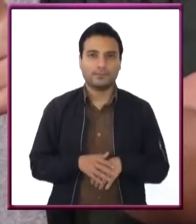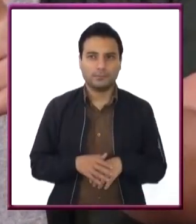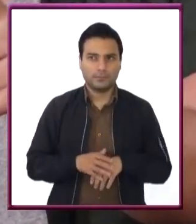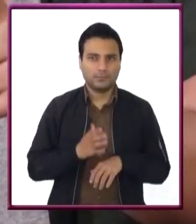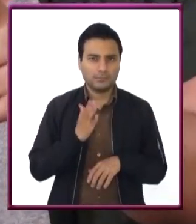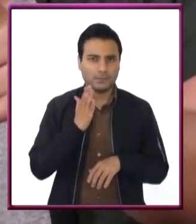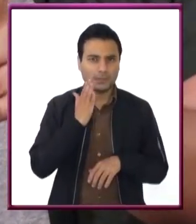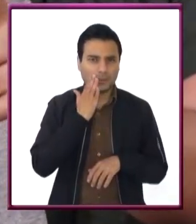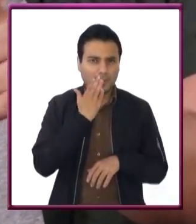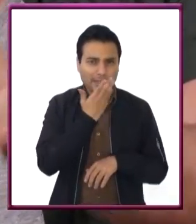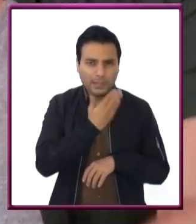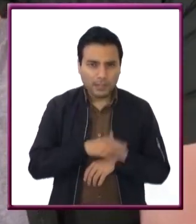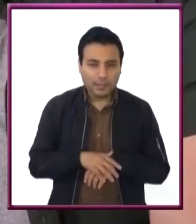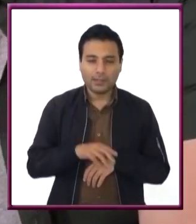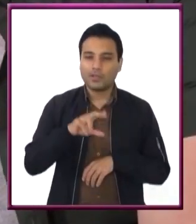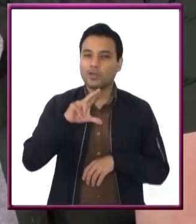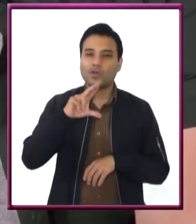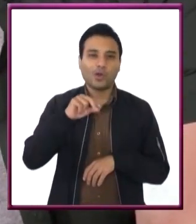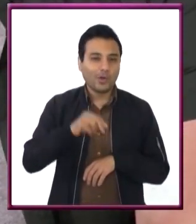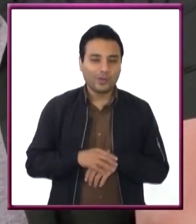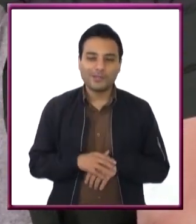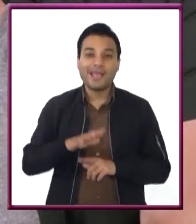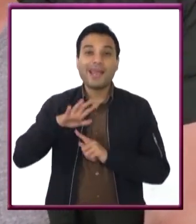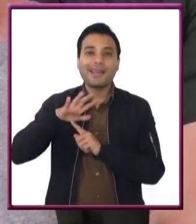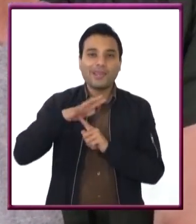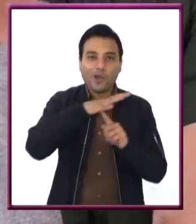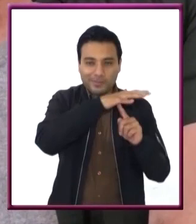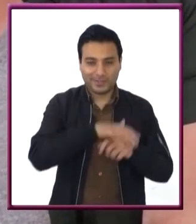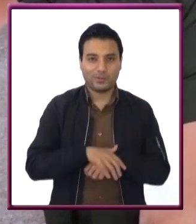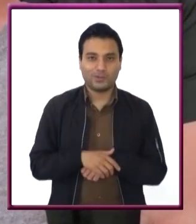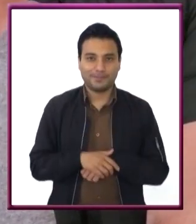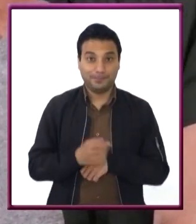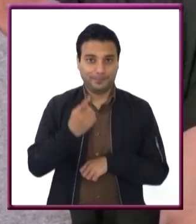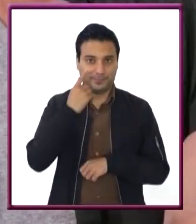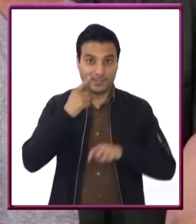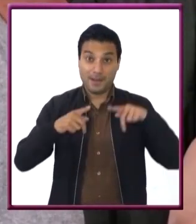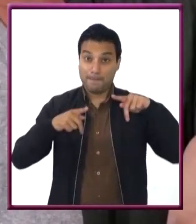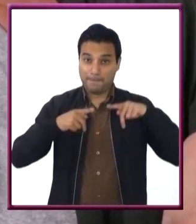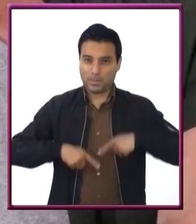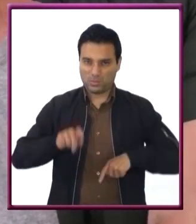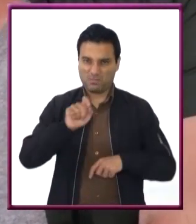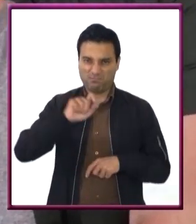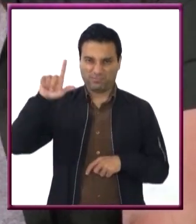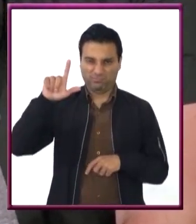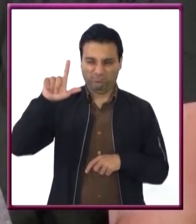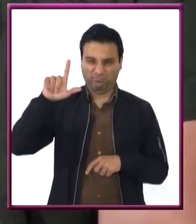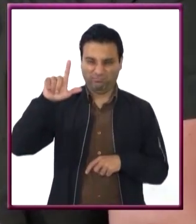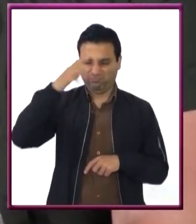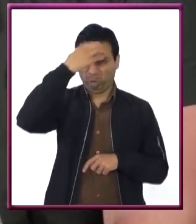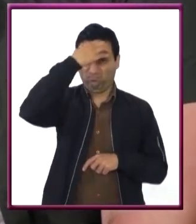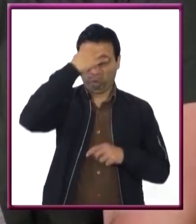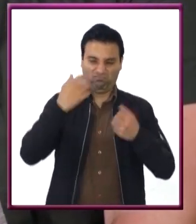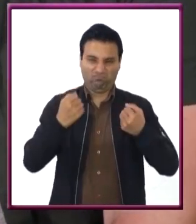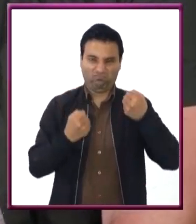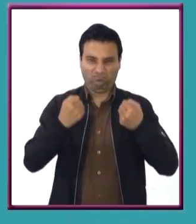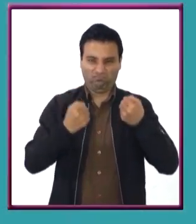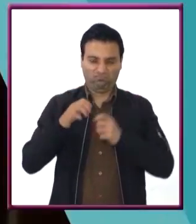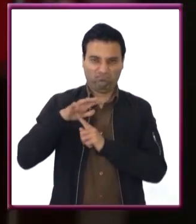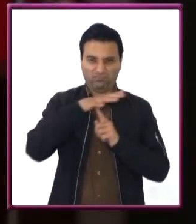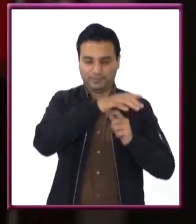de mi servilleta, ¿verdad? Me refería al de los helicópteros. ¿Y qué mejor que un piloto para explicarnos todo sobre